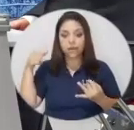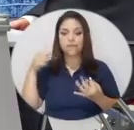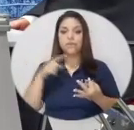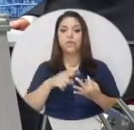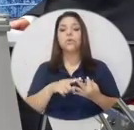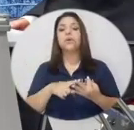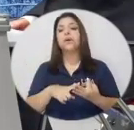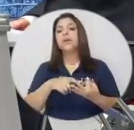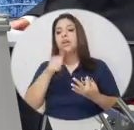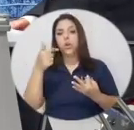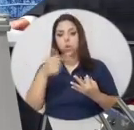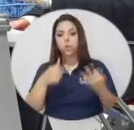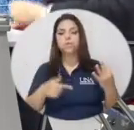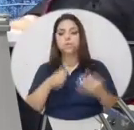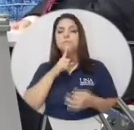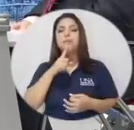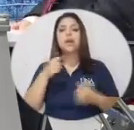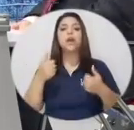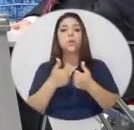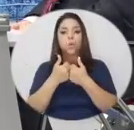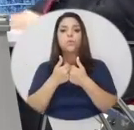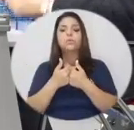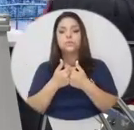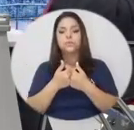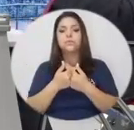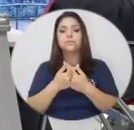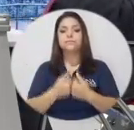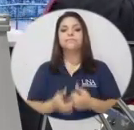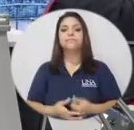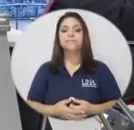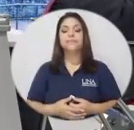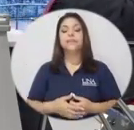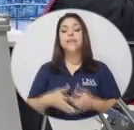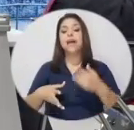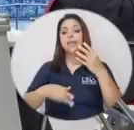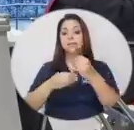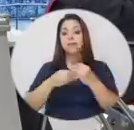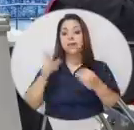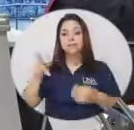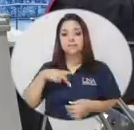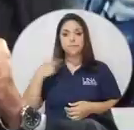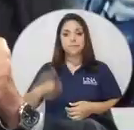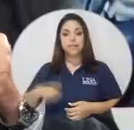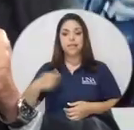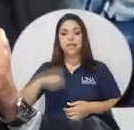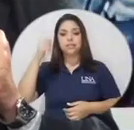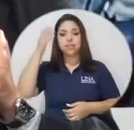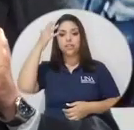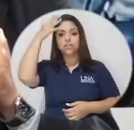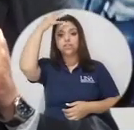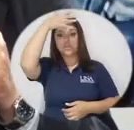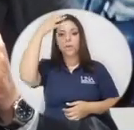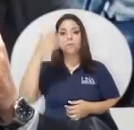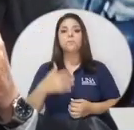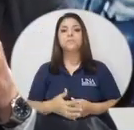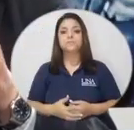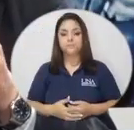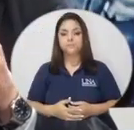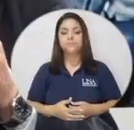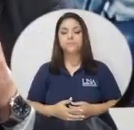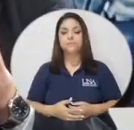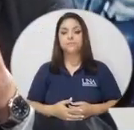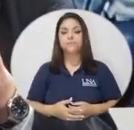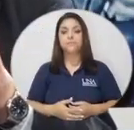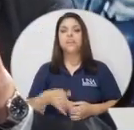narcotráfico y posiciones muy en contra de ellos se va a dar. Y no dejemos de lado que ya el presidente Trump también hizo una